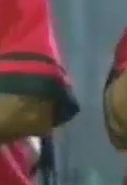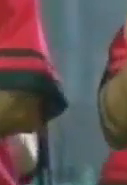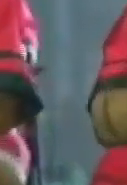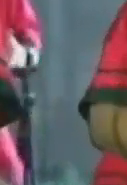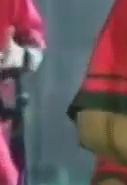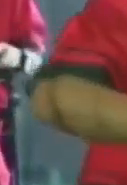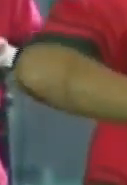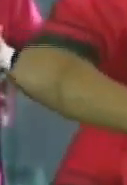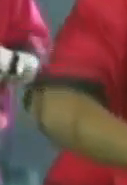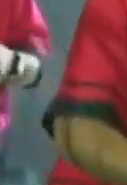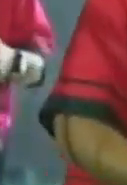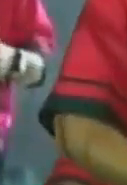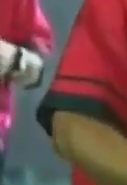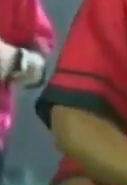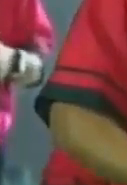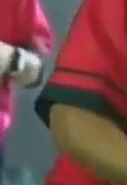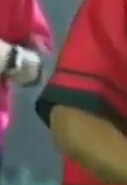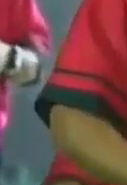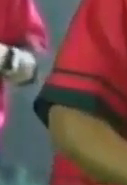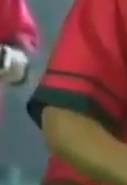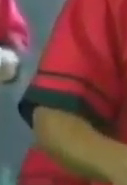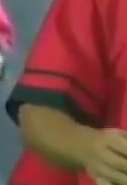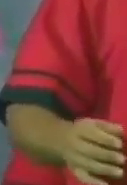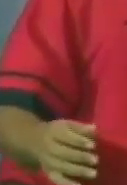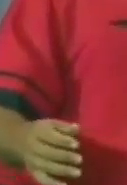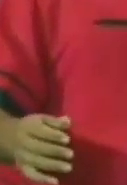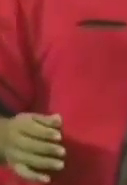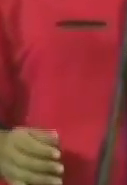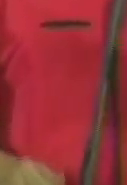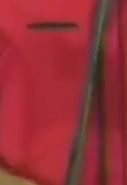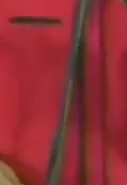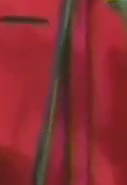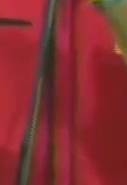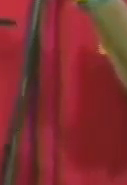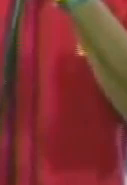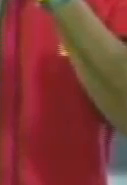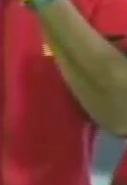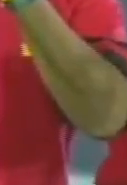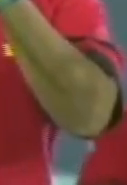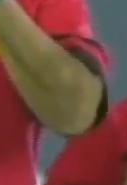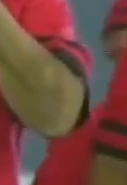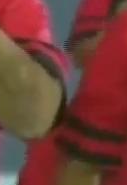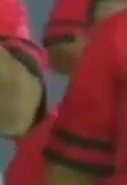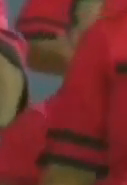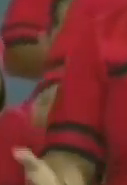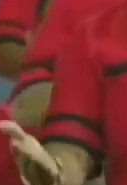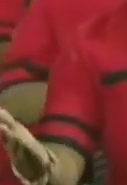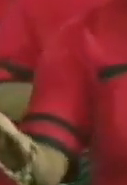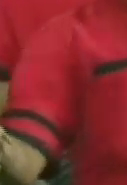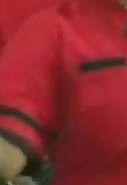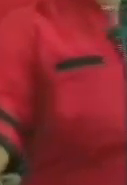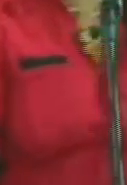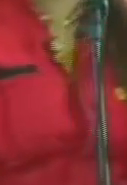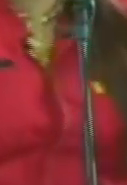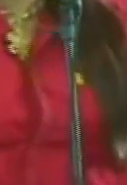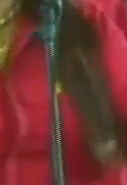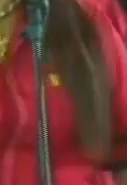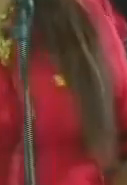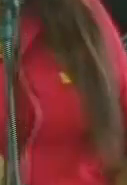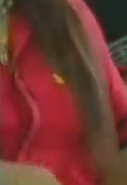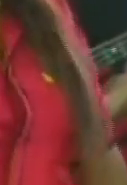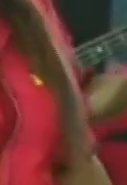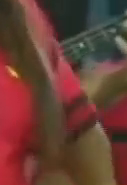¡Feliz Navidad! ¡Feliz Navidad! ¡Feliz Navidad! ¡Feliz de la tierra de gracia, paz, amor y